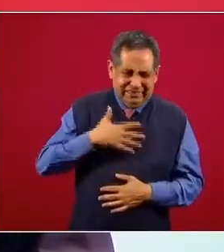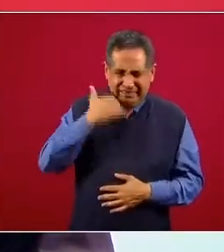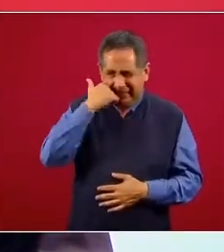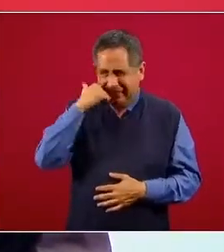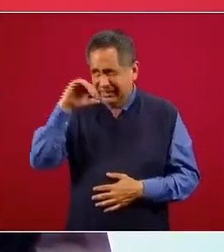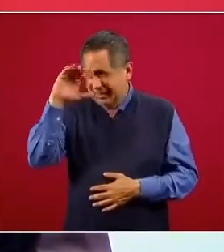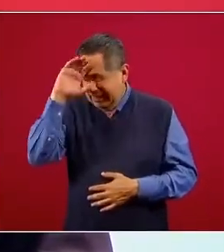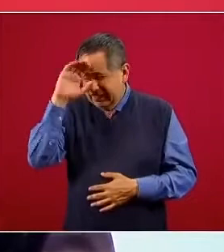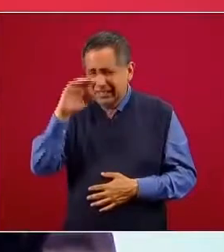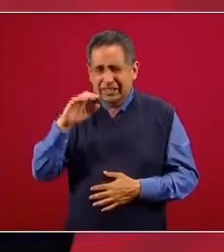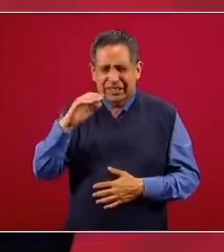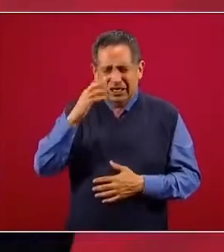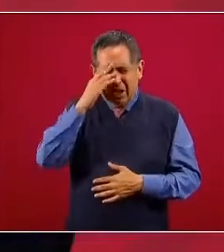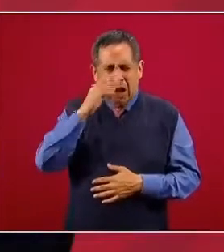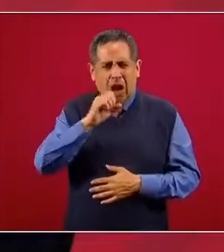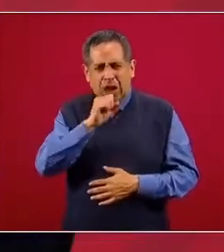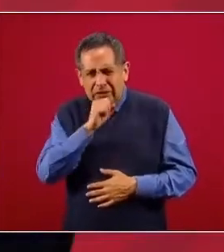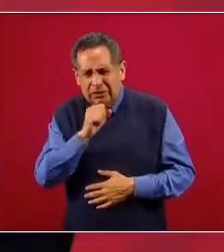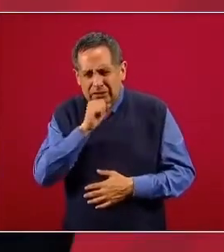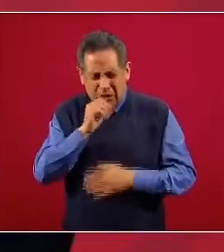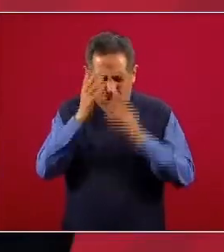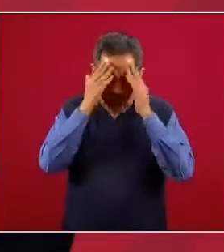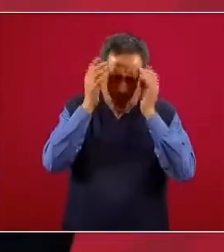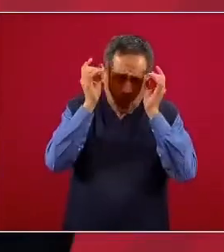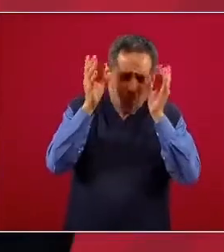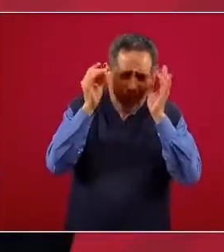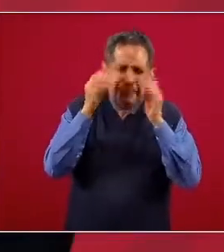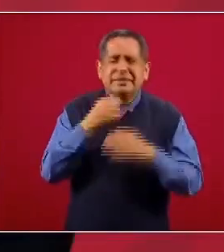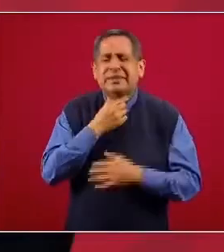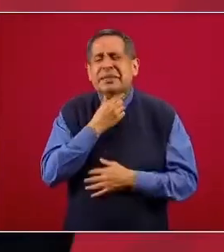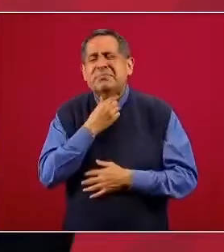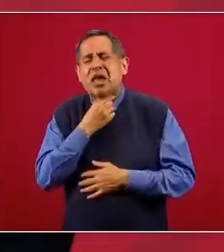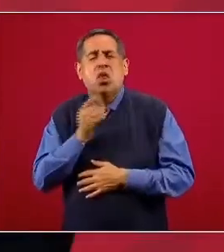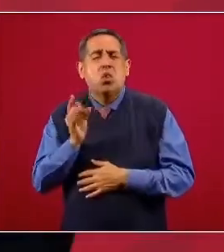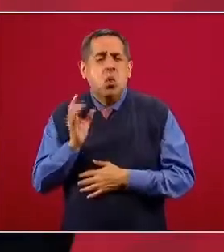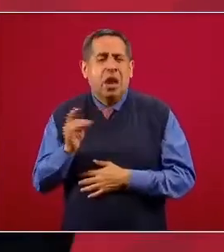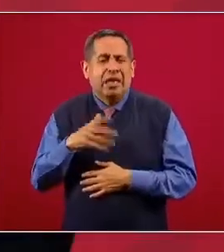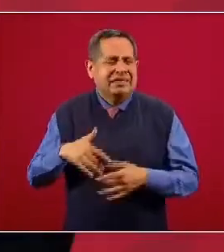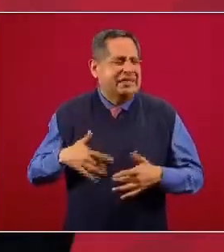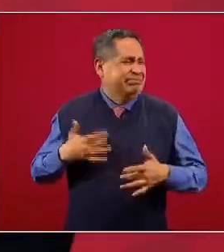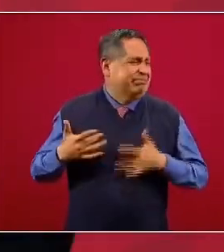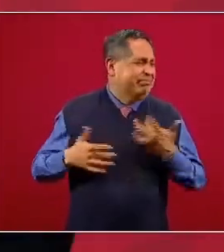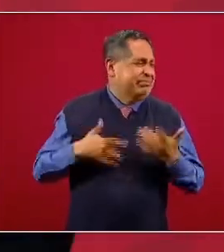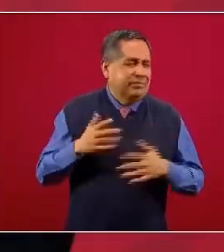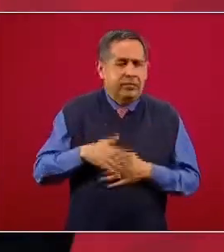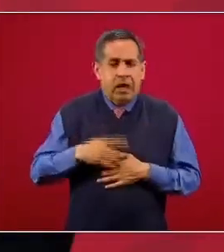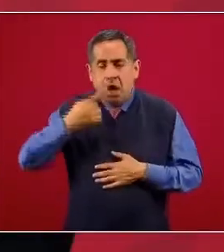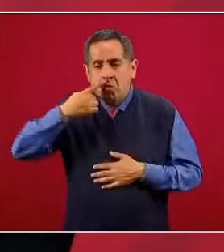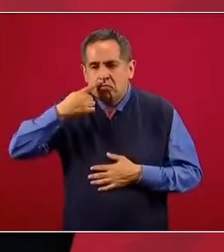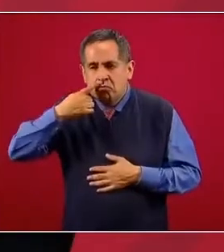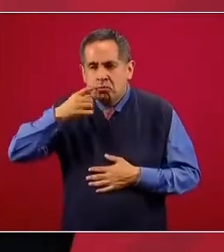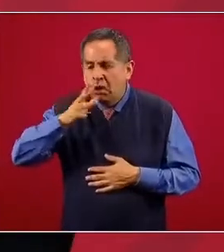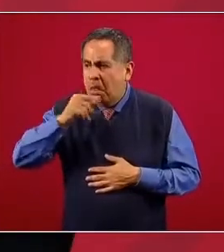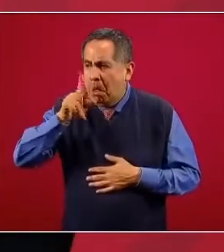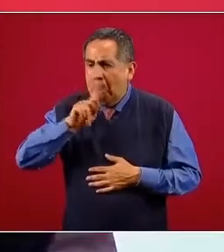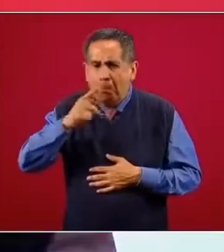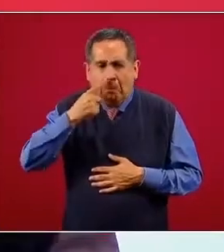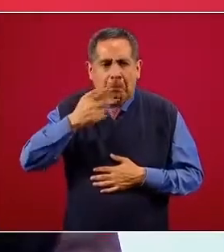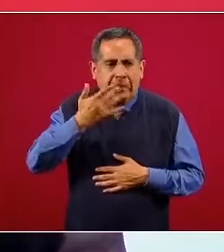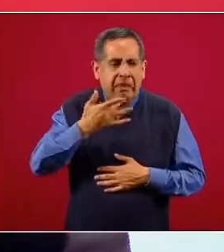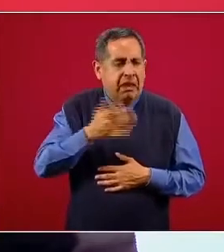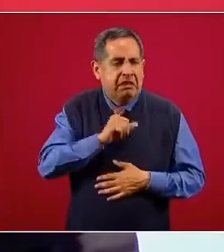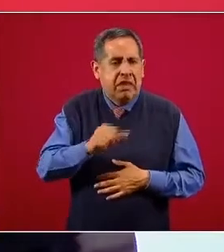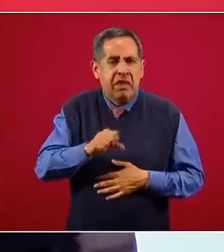COVID, fiebre, tos, dolor de cabeza, dolor de garganta, malestar general, pérdida del olfato, pérdida del gusto,